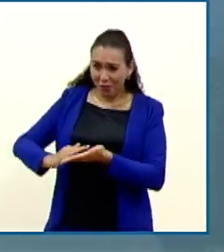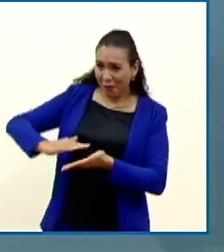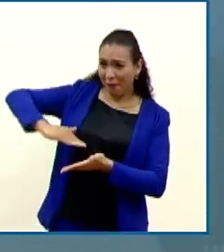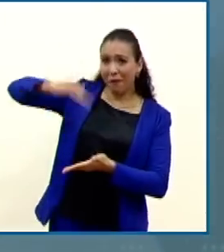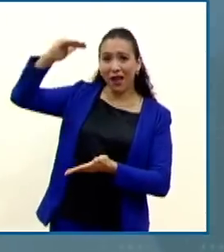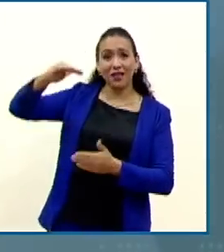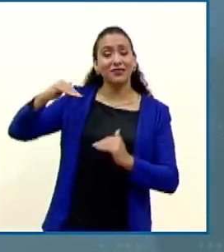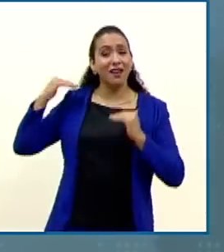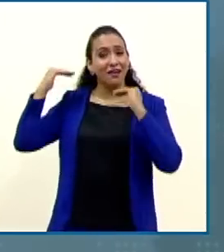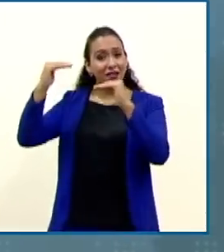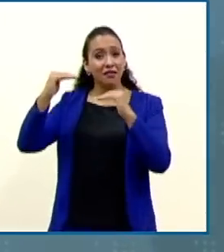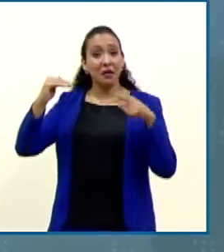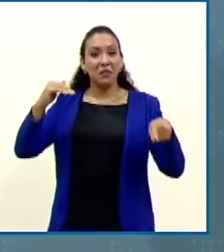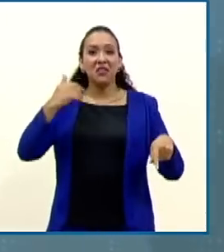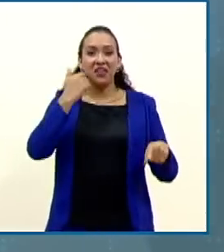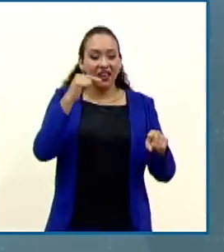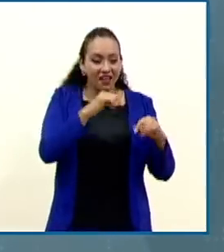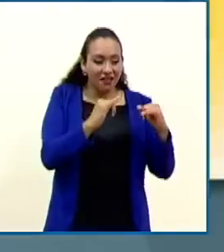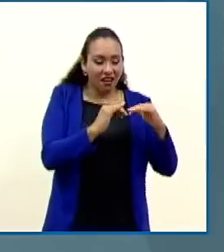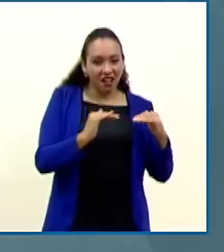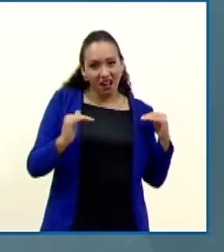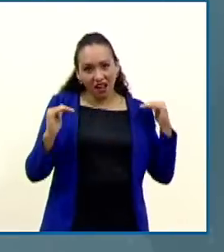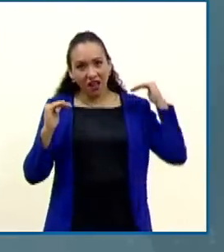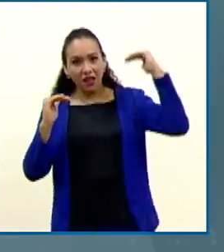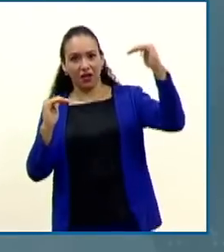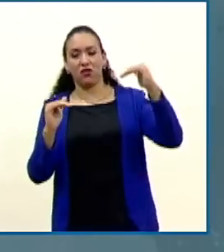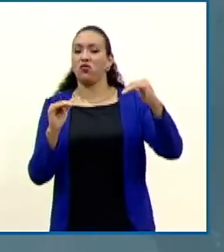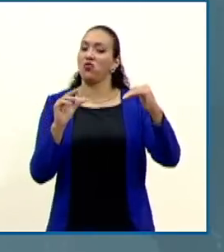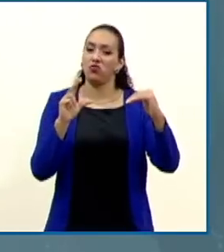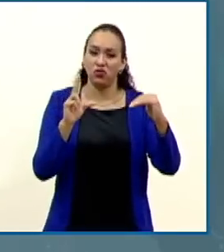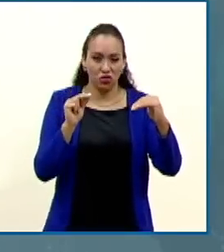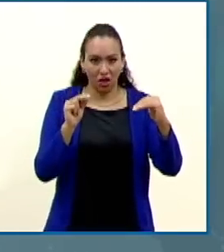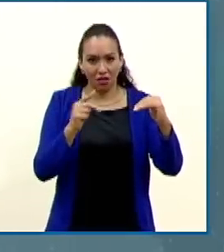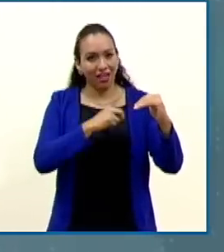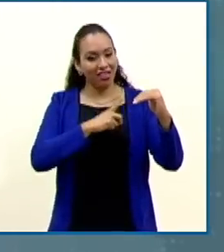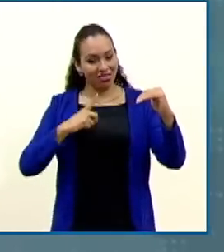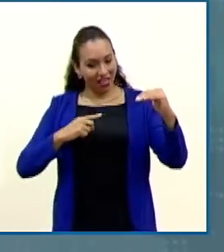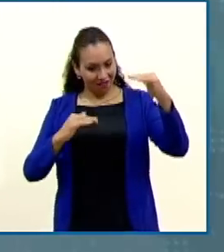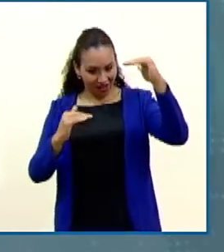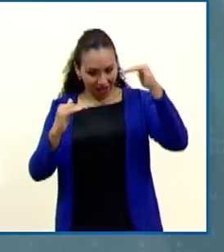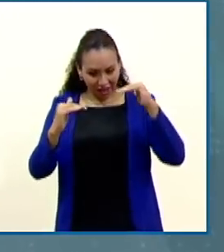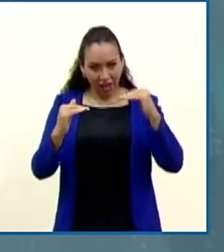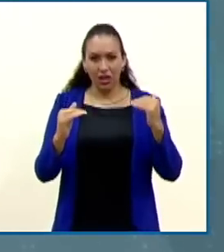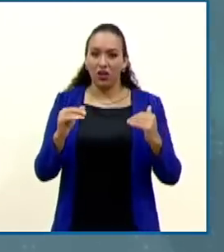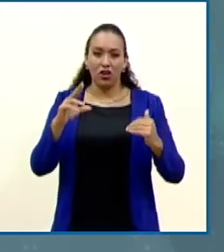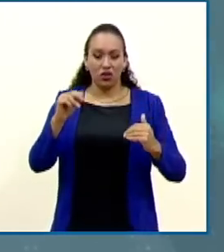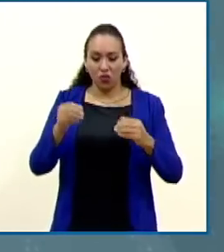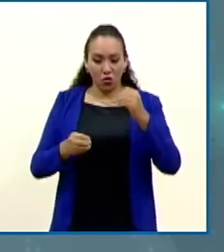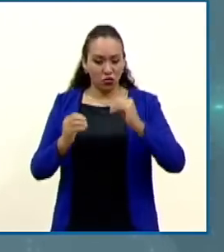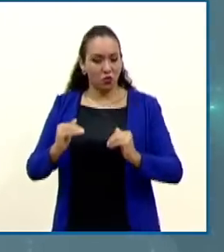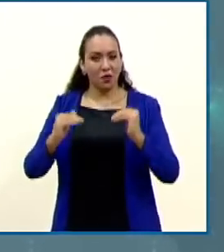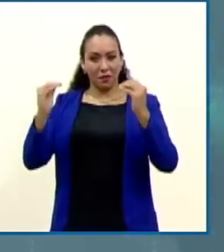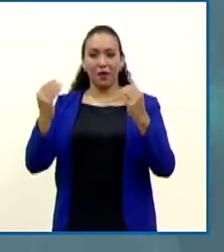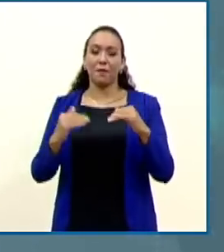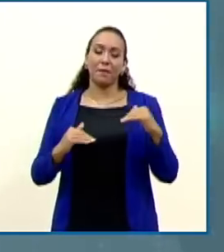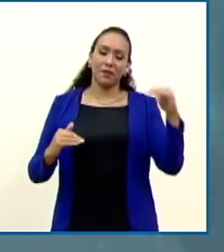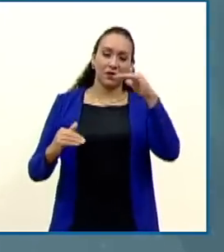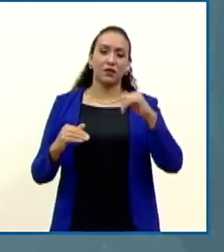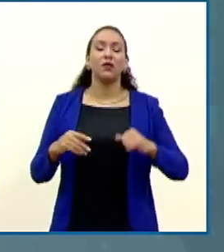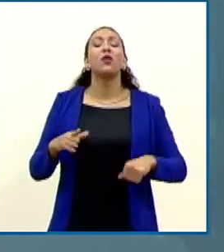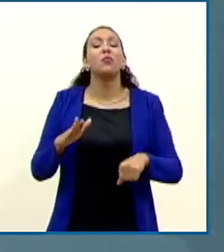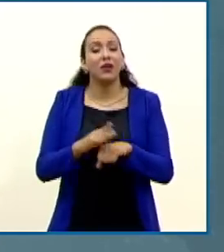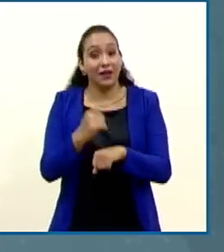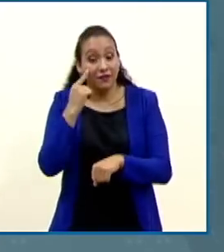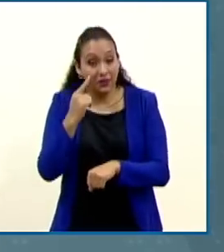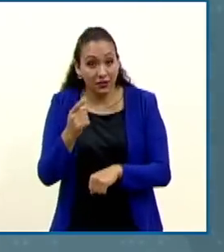es indispensable contar con jueces que tomen decisiones basadas en la ley y no en el miedo a ser sancionados, porque